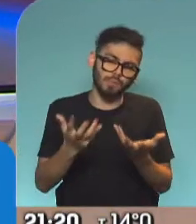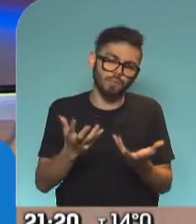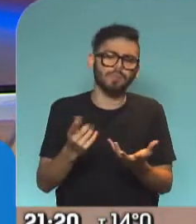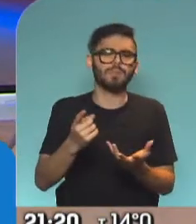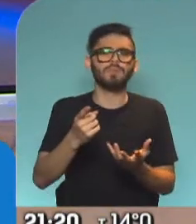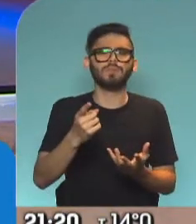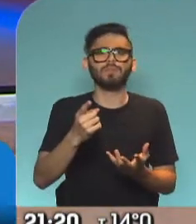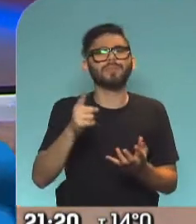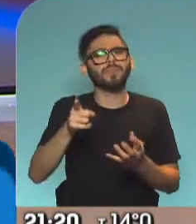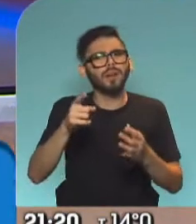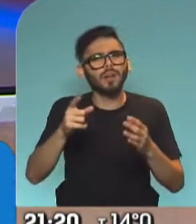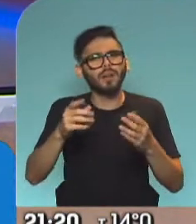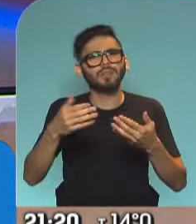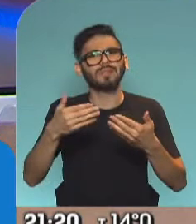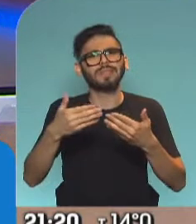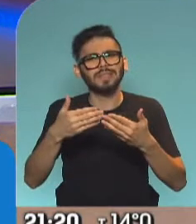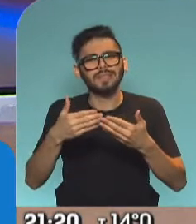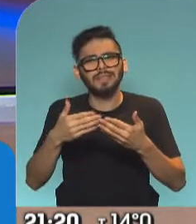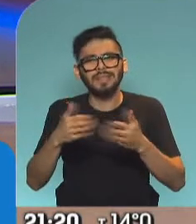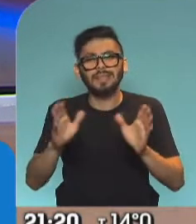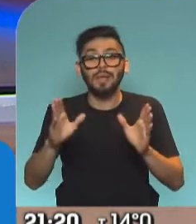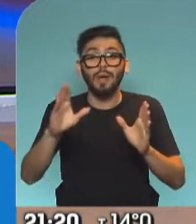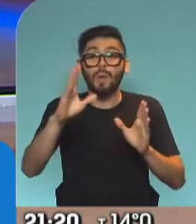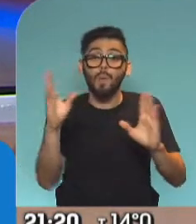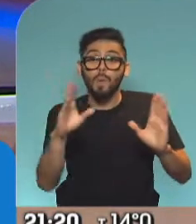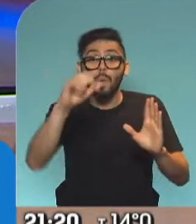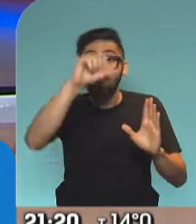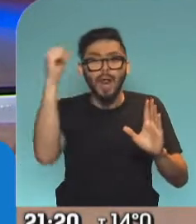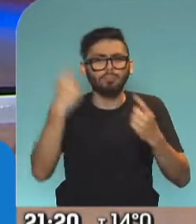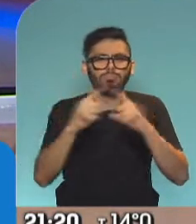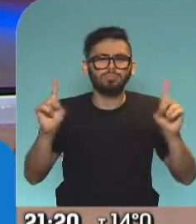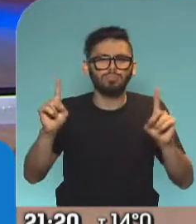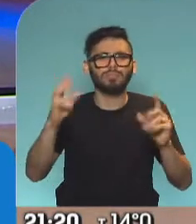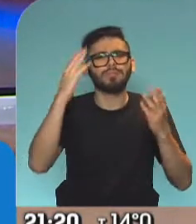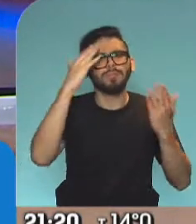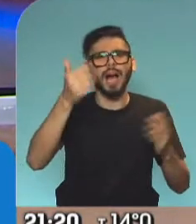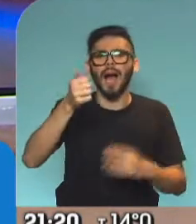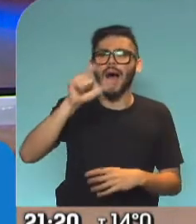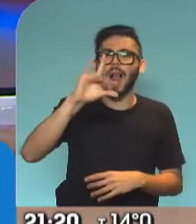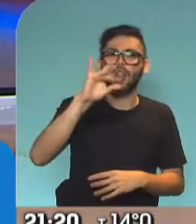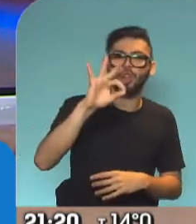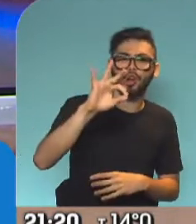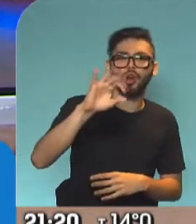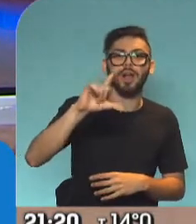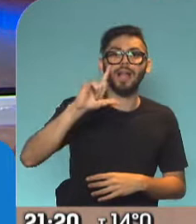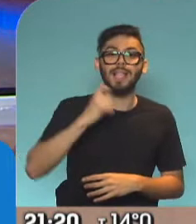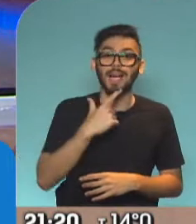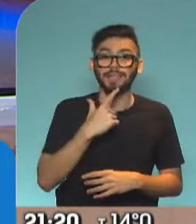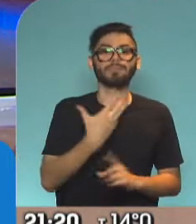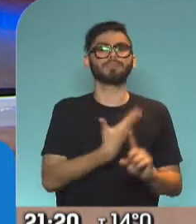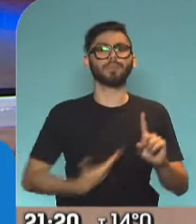abre un periodo de verano totalmente distinto a otros. Vamos a saludar a Aldo Elías, presidente de la Cámara Argentina de Turismo. Aldo, buenas